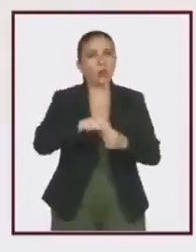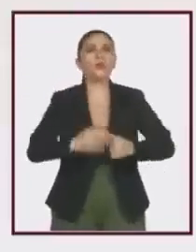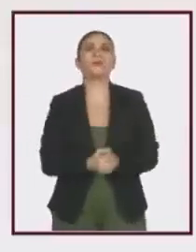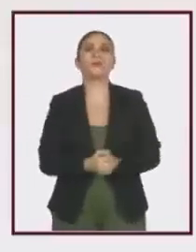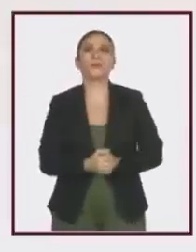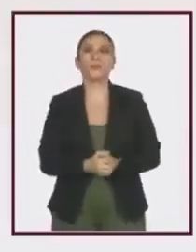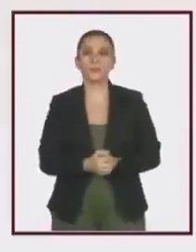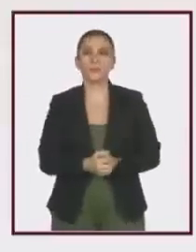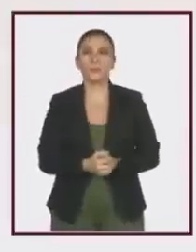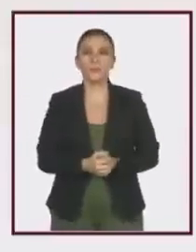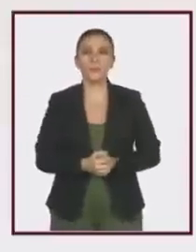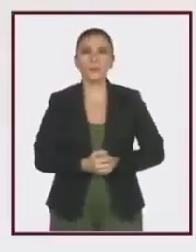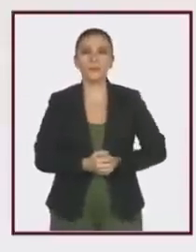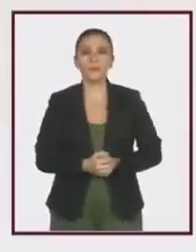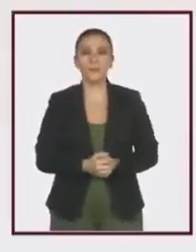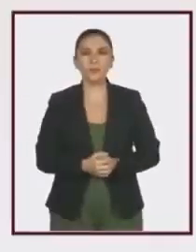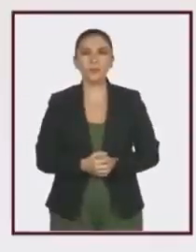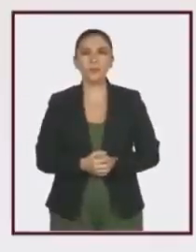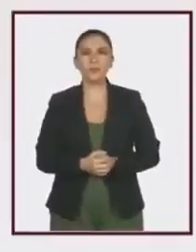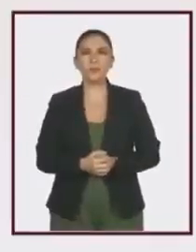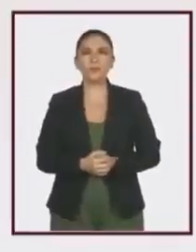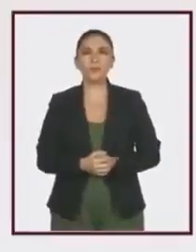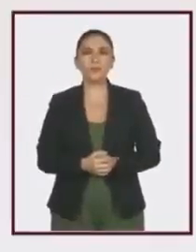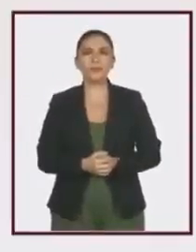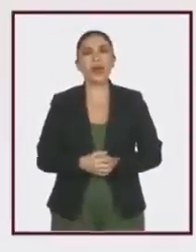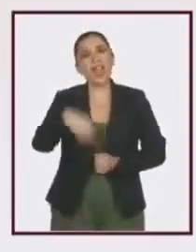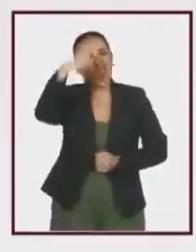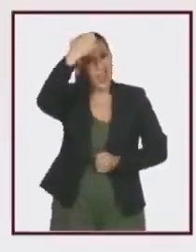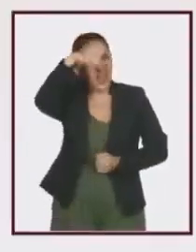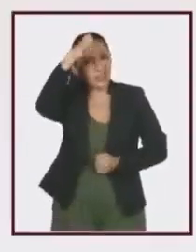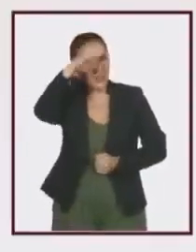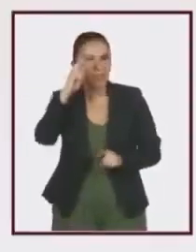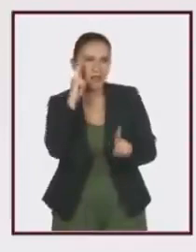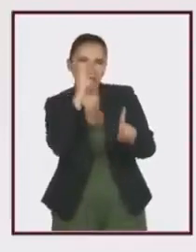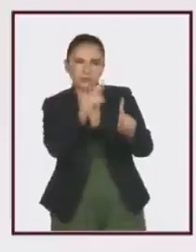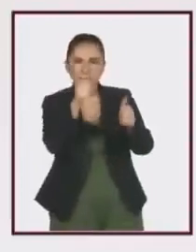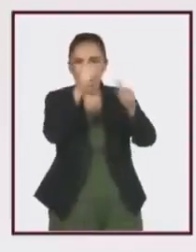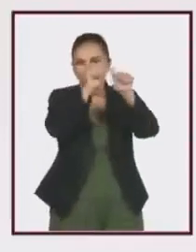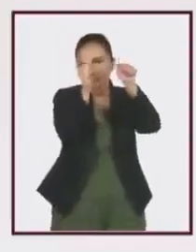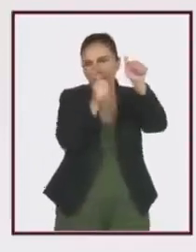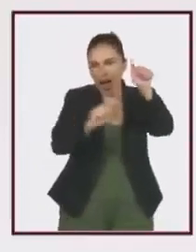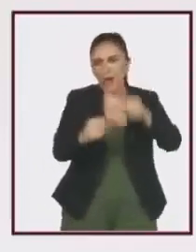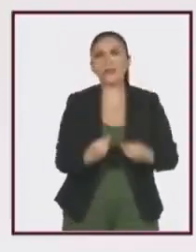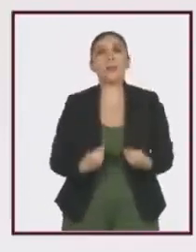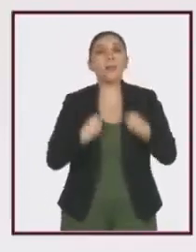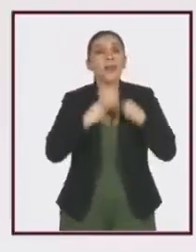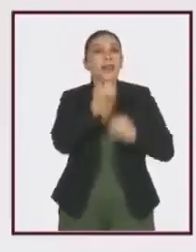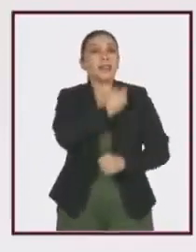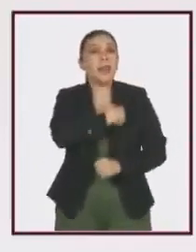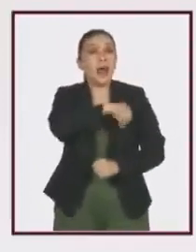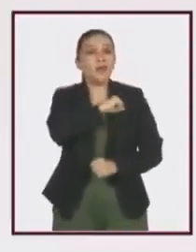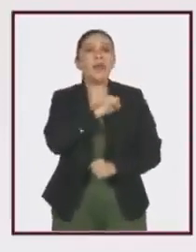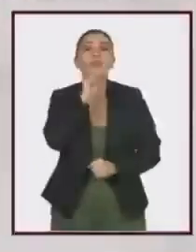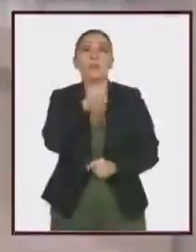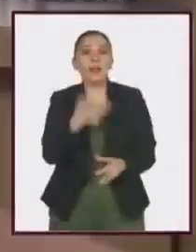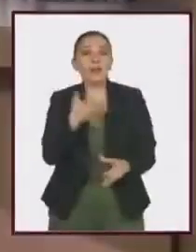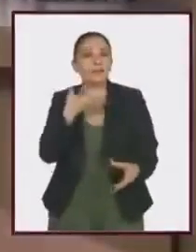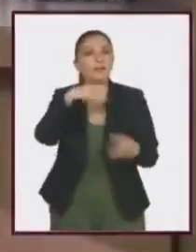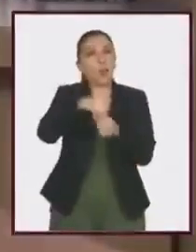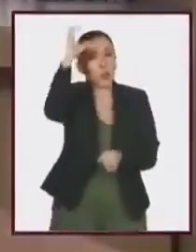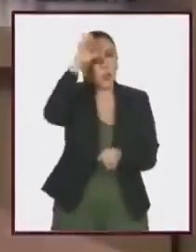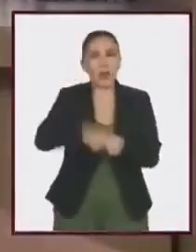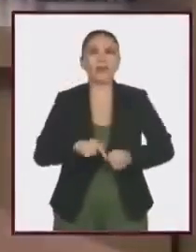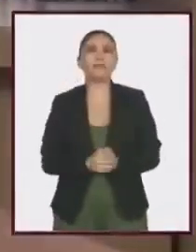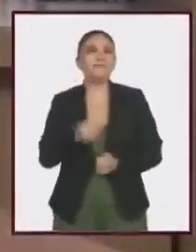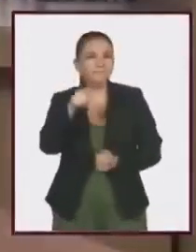pensamiento crítico, las artes y experiencias estéticas, la vida saludable y la interculturalidad crítica. Si